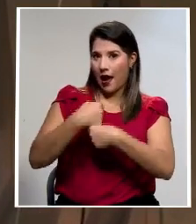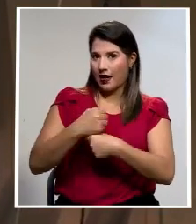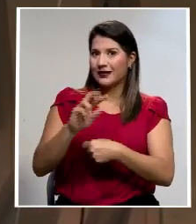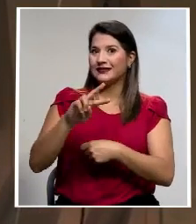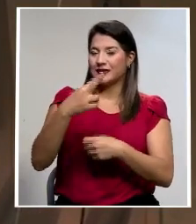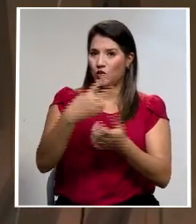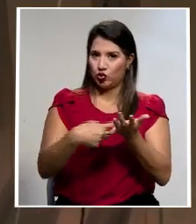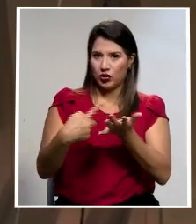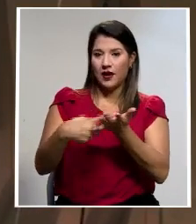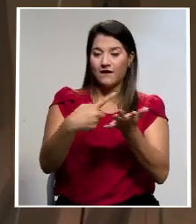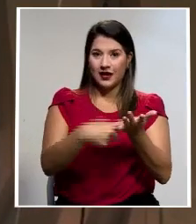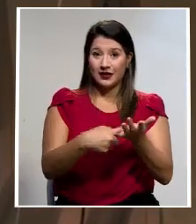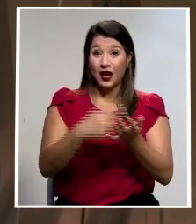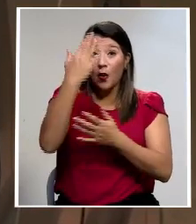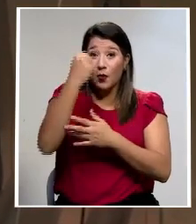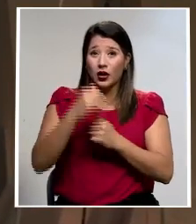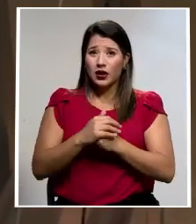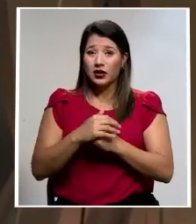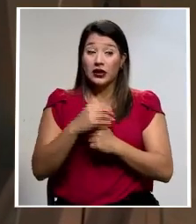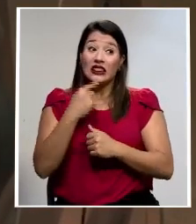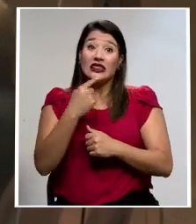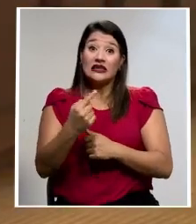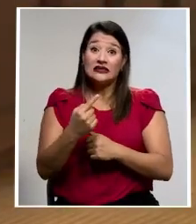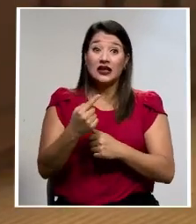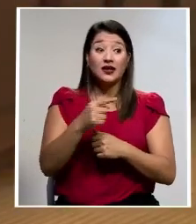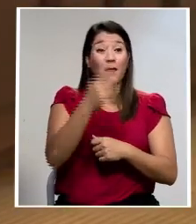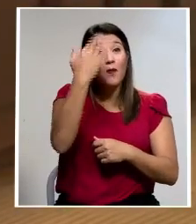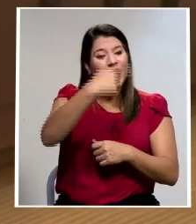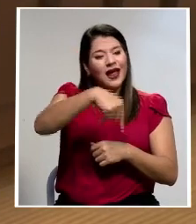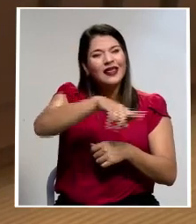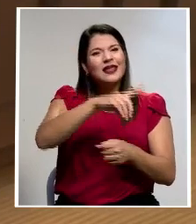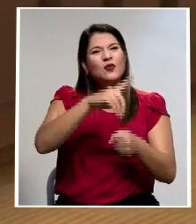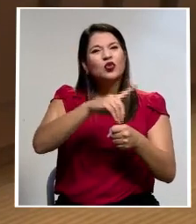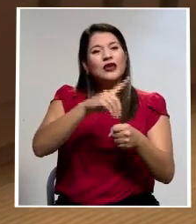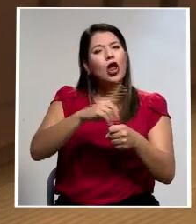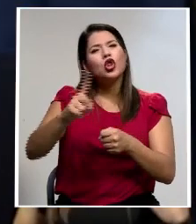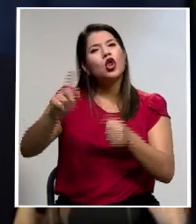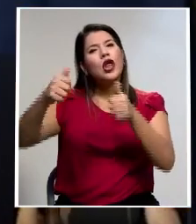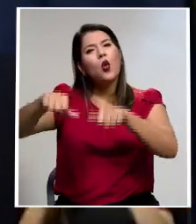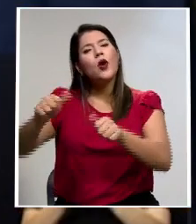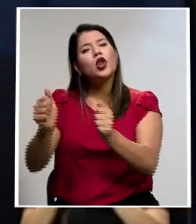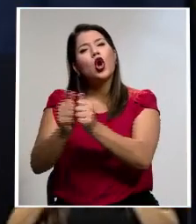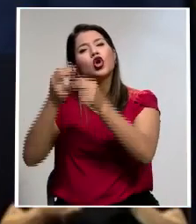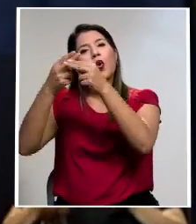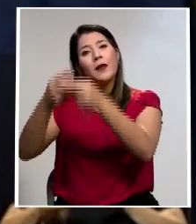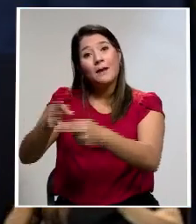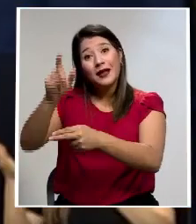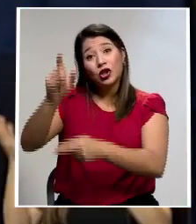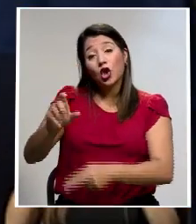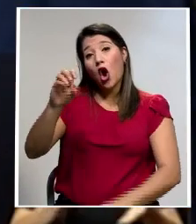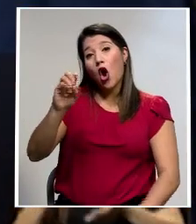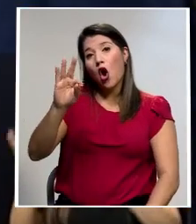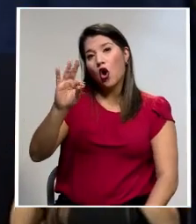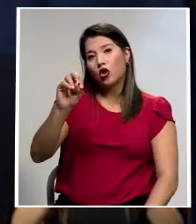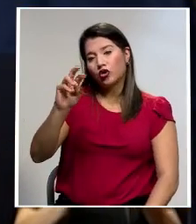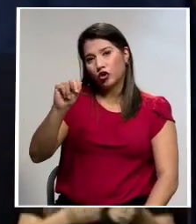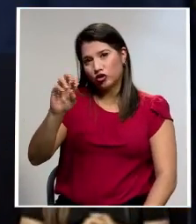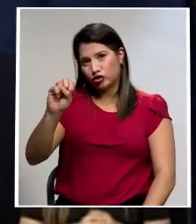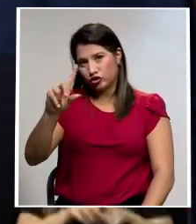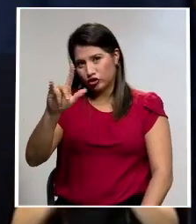el obstáculo que había ya no lo está. Entonces yo espero que eso se apruebe el día de hoy. Con estas palabras, el jueves anterior, el presidente